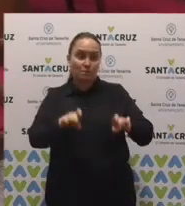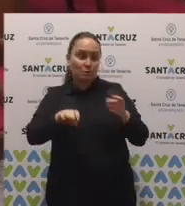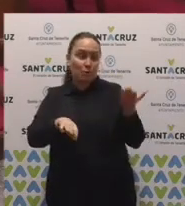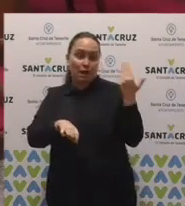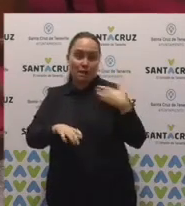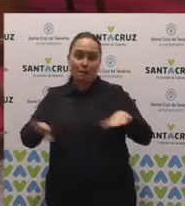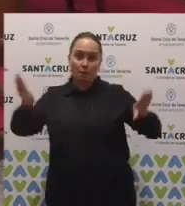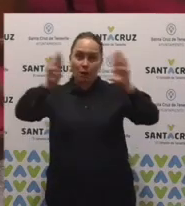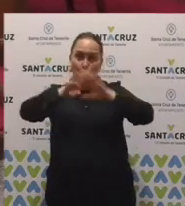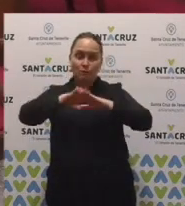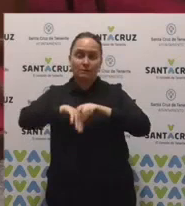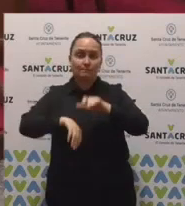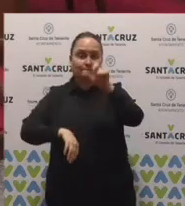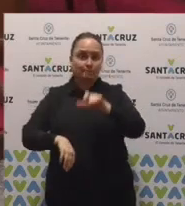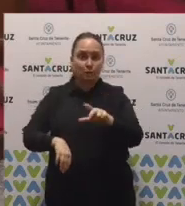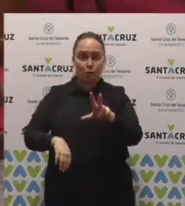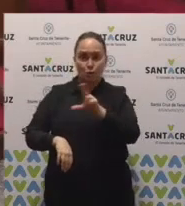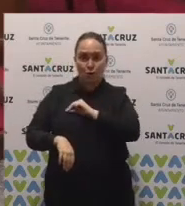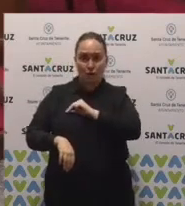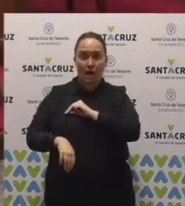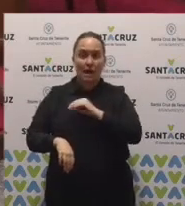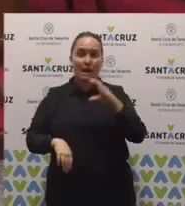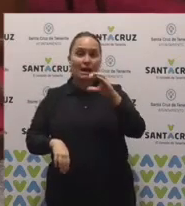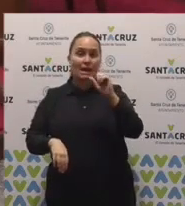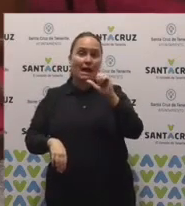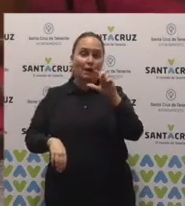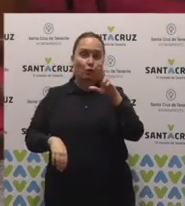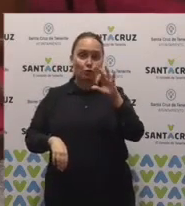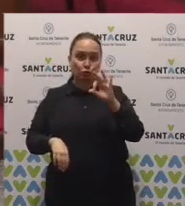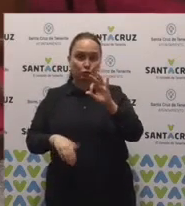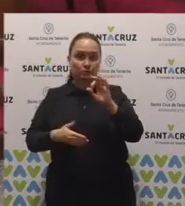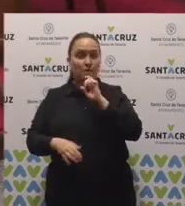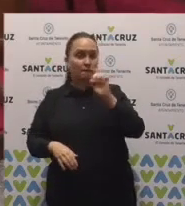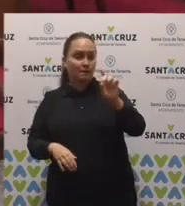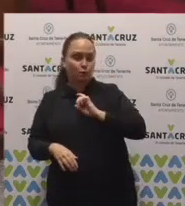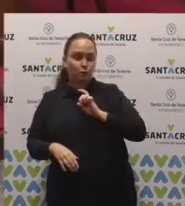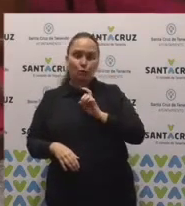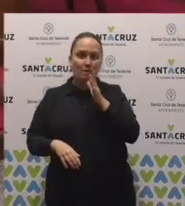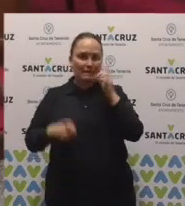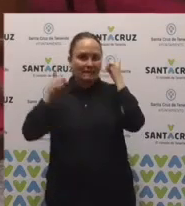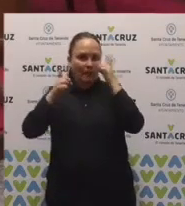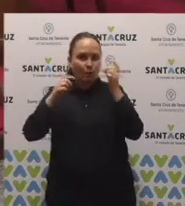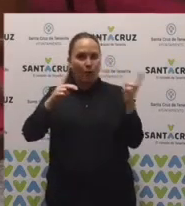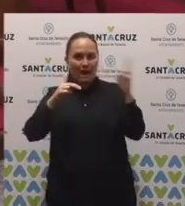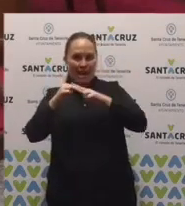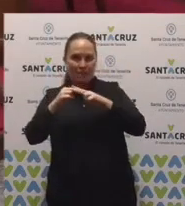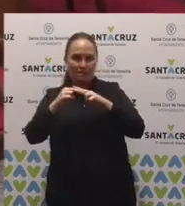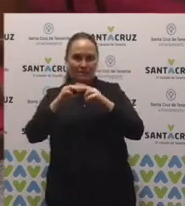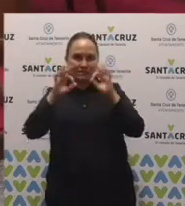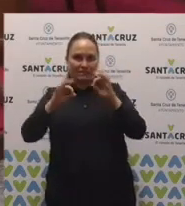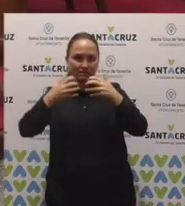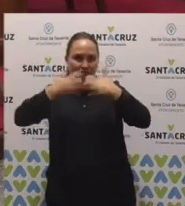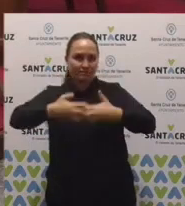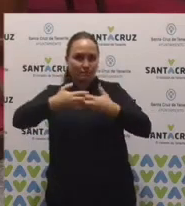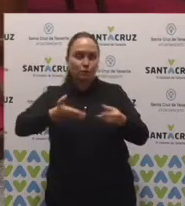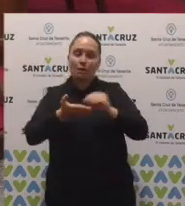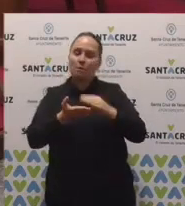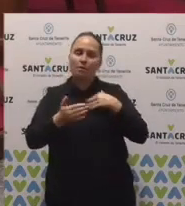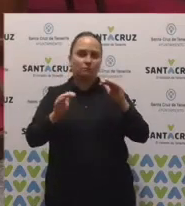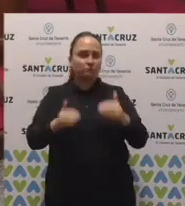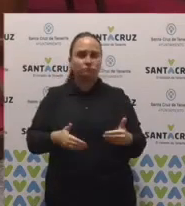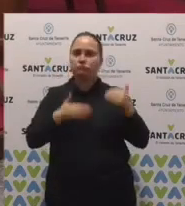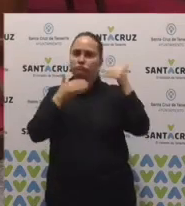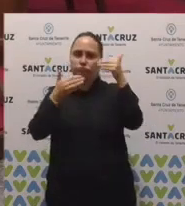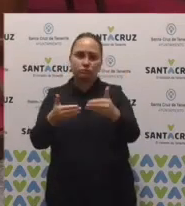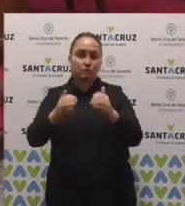el concejal don carlos tarife y están intentando restablecer el enlace entonces se puedes dejar y el próximo pleno se